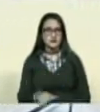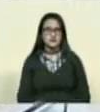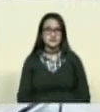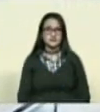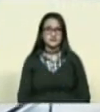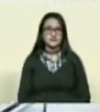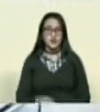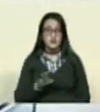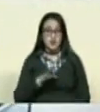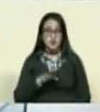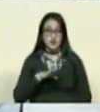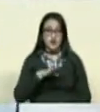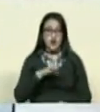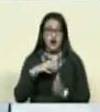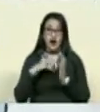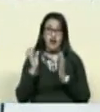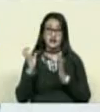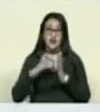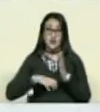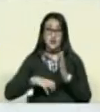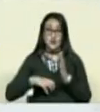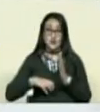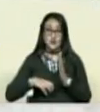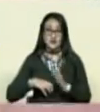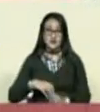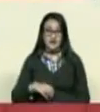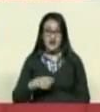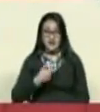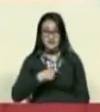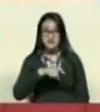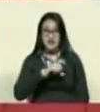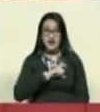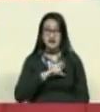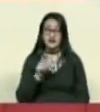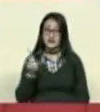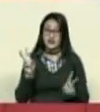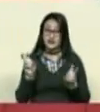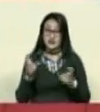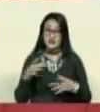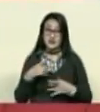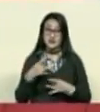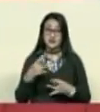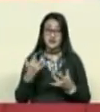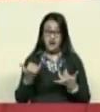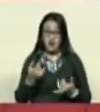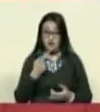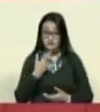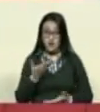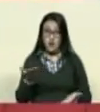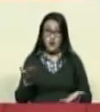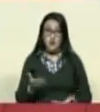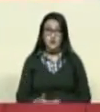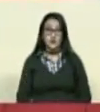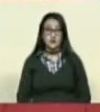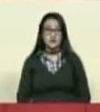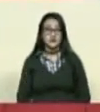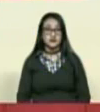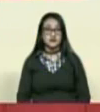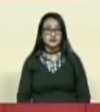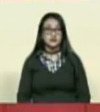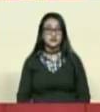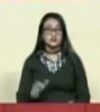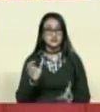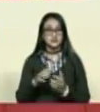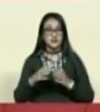Ah, de Barcelona, España, en Cataluña. Cataluña, eso es un tema muy interesante para comentarlo ahora. Comandante de la Zona